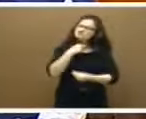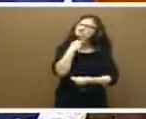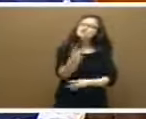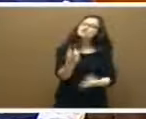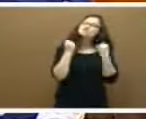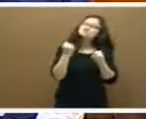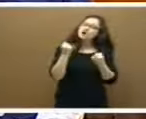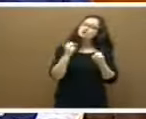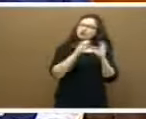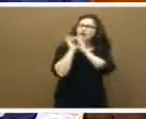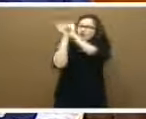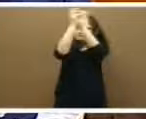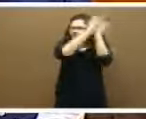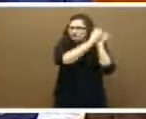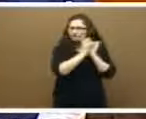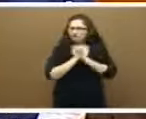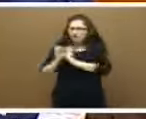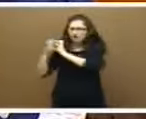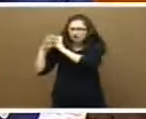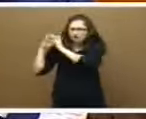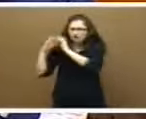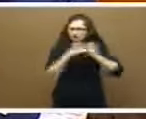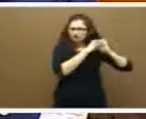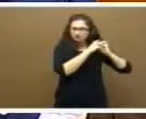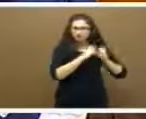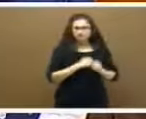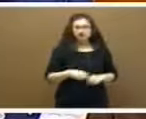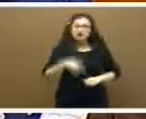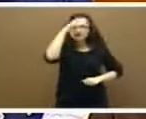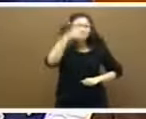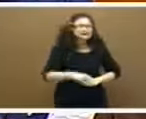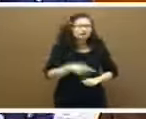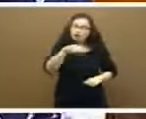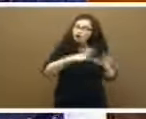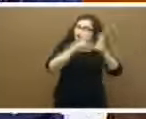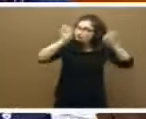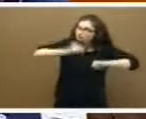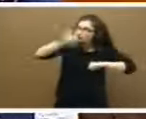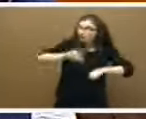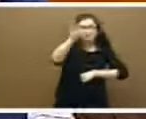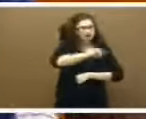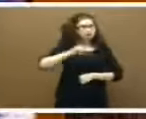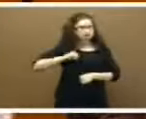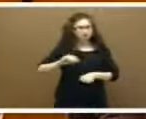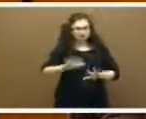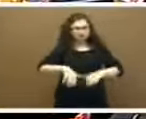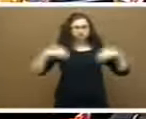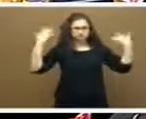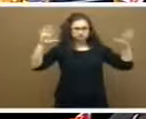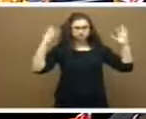unánime, respetando los consensos estatutarios que han habido en esta comunidad autónoma.